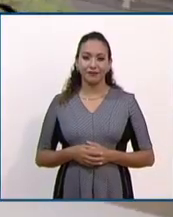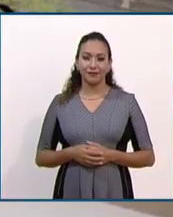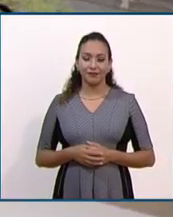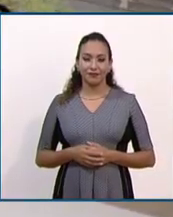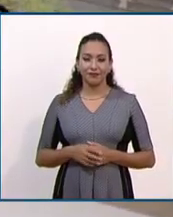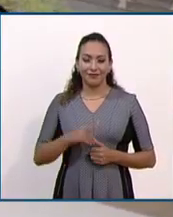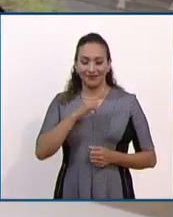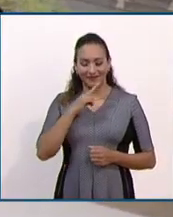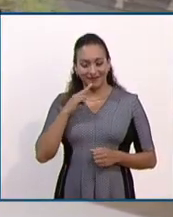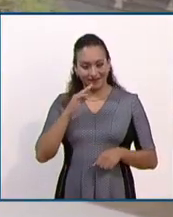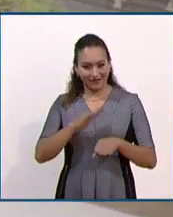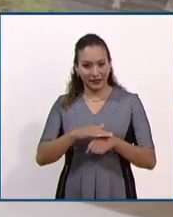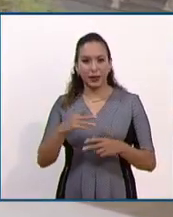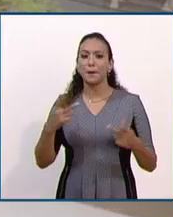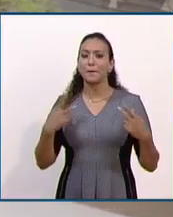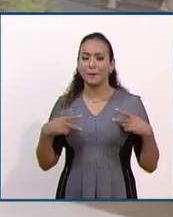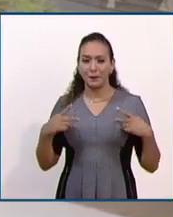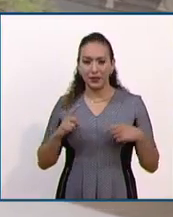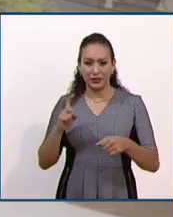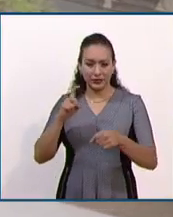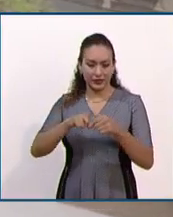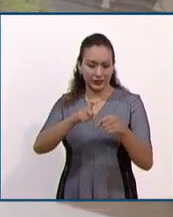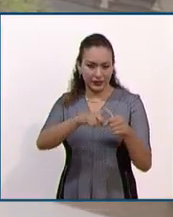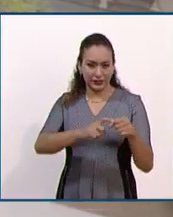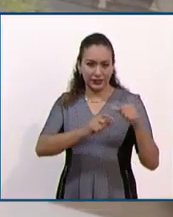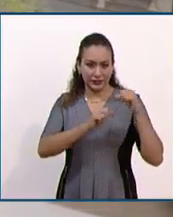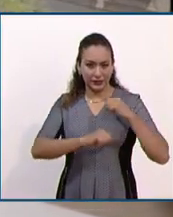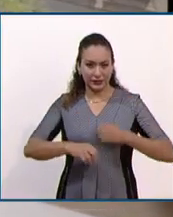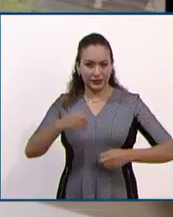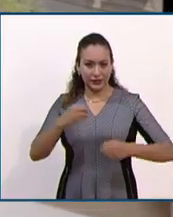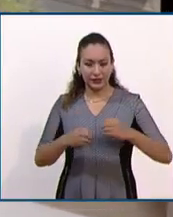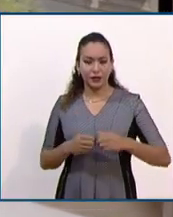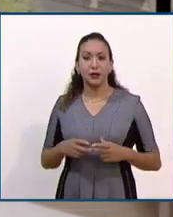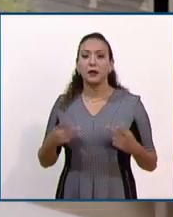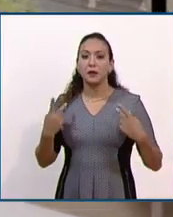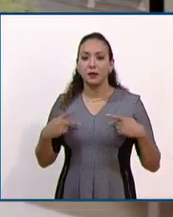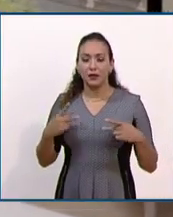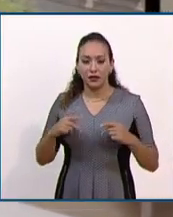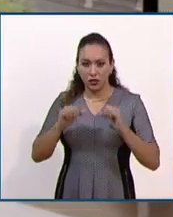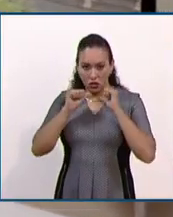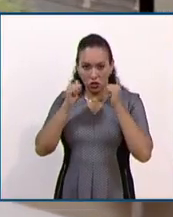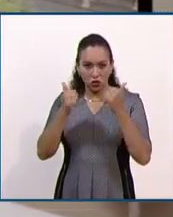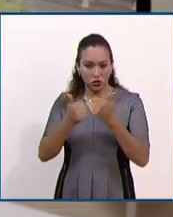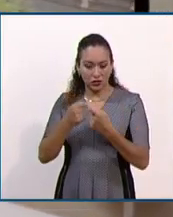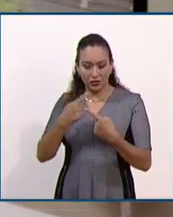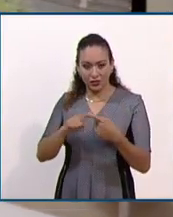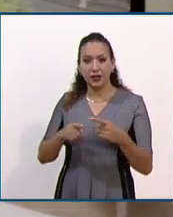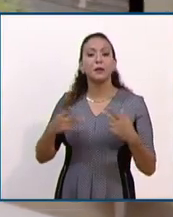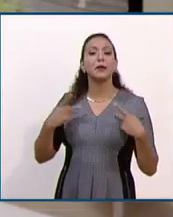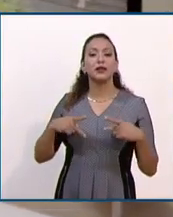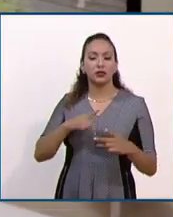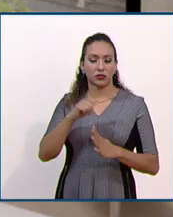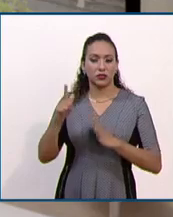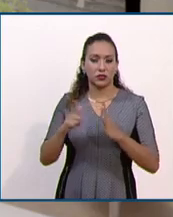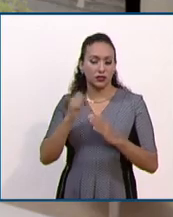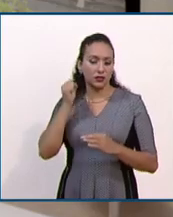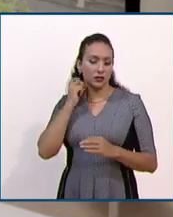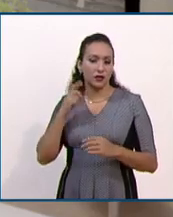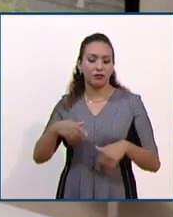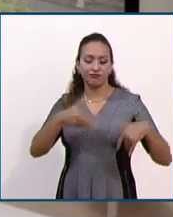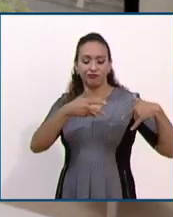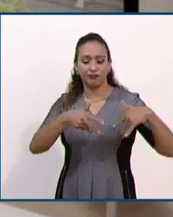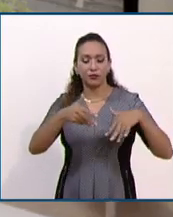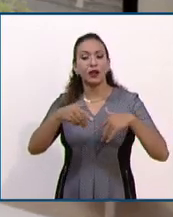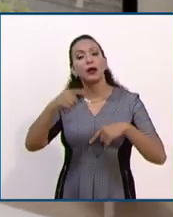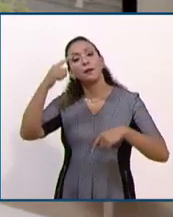En más noticias, integrantes del Poder Judicial de la Federación, personas de la sociedad civil y legisladores se manifestaron en defensa